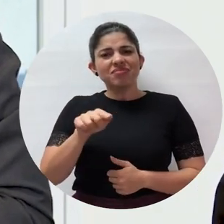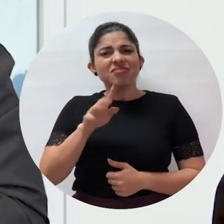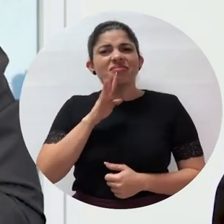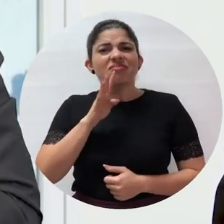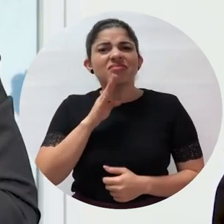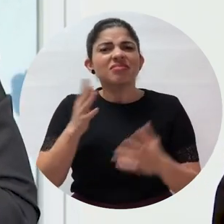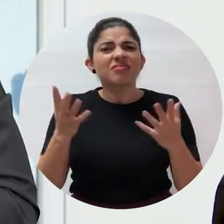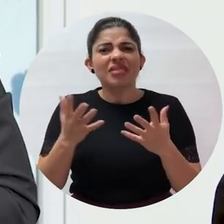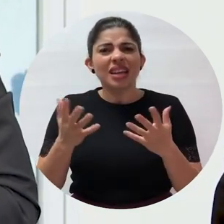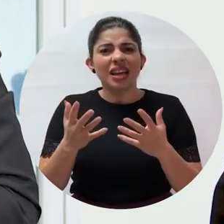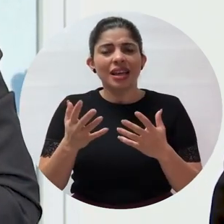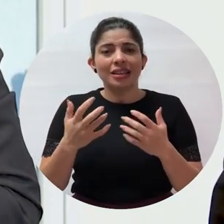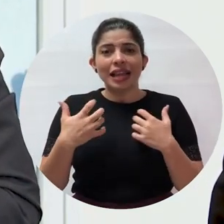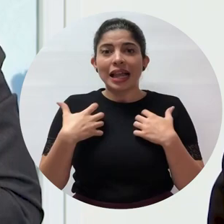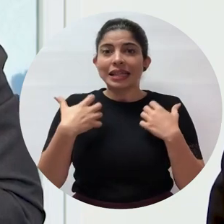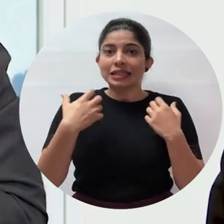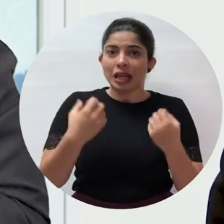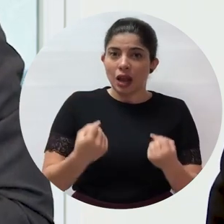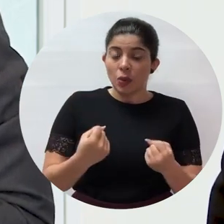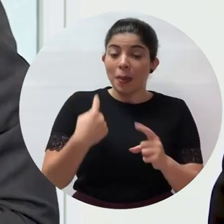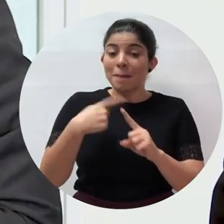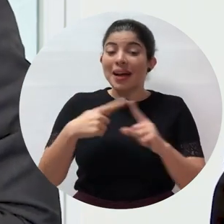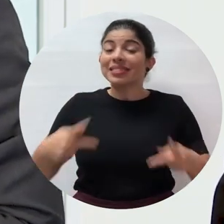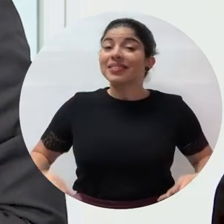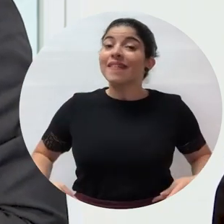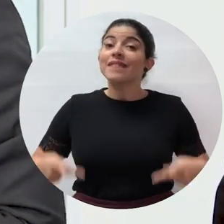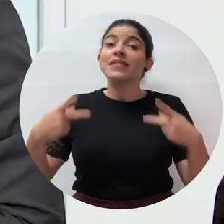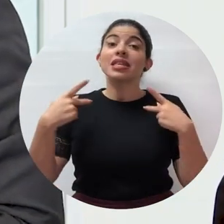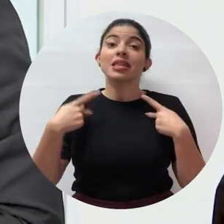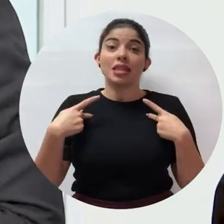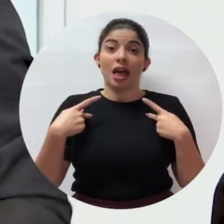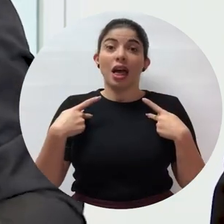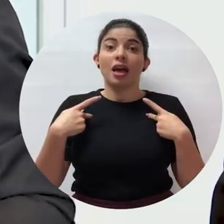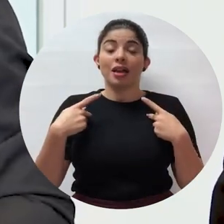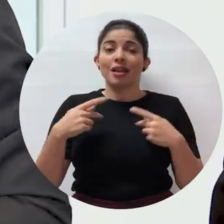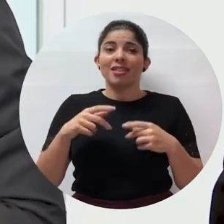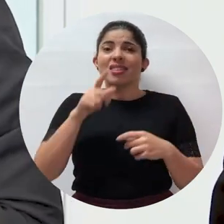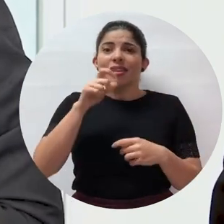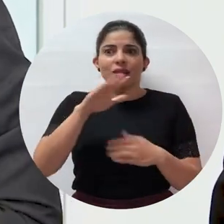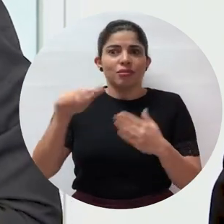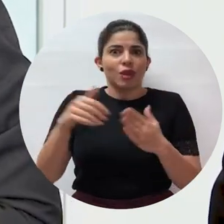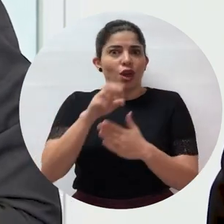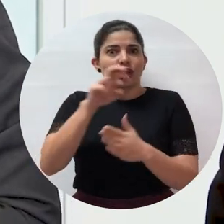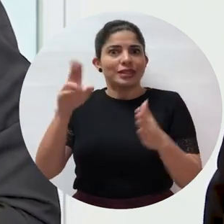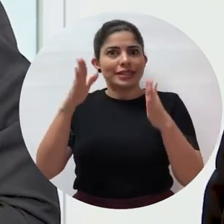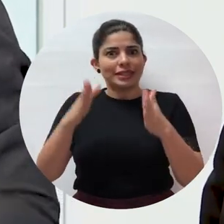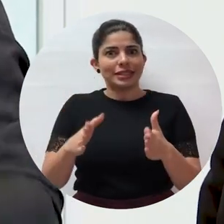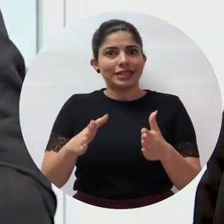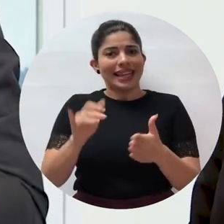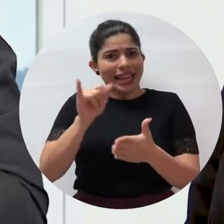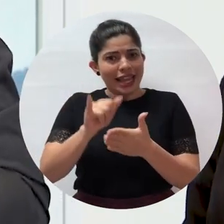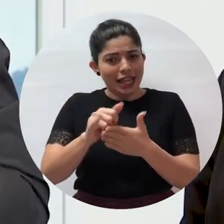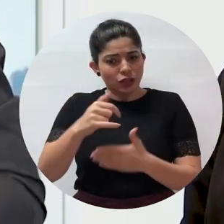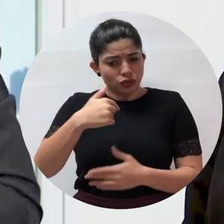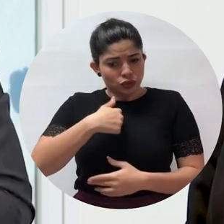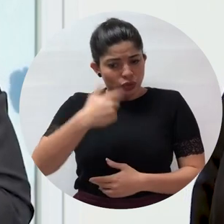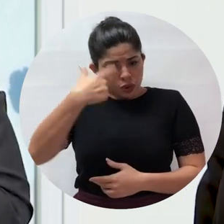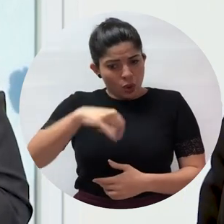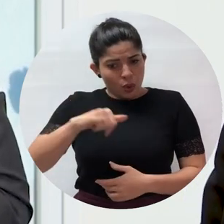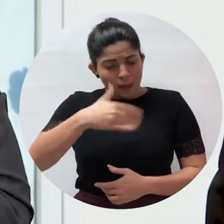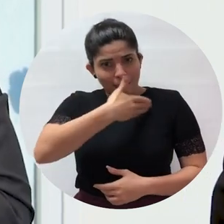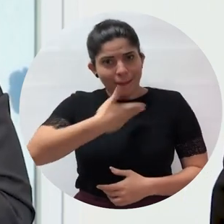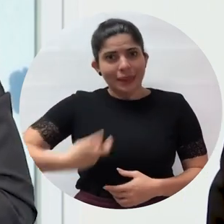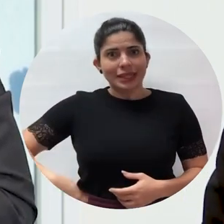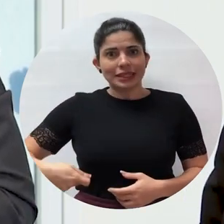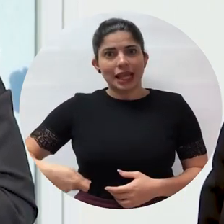Aquí estamos hablando de la salud y las vidas de las y los costarricenses. Y eso es lo que yo, como presidente de